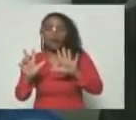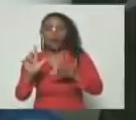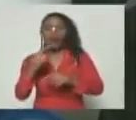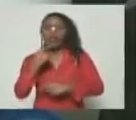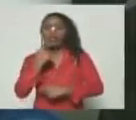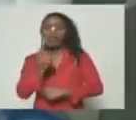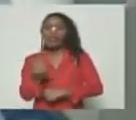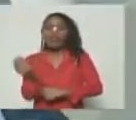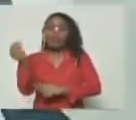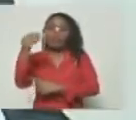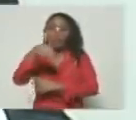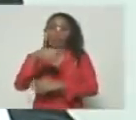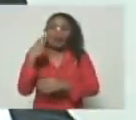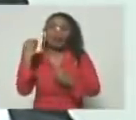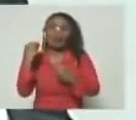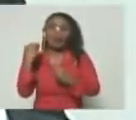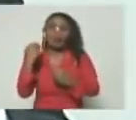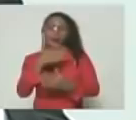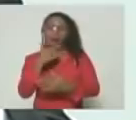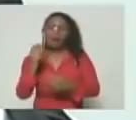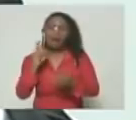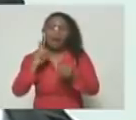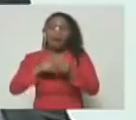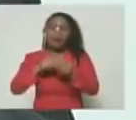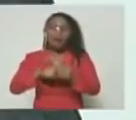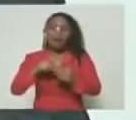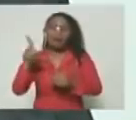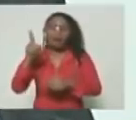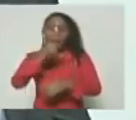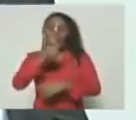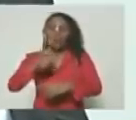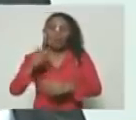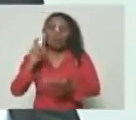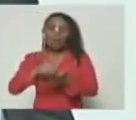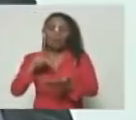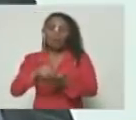para ellos buscar sus candidatos,